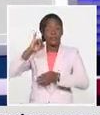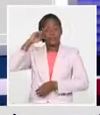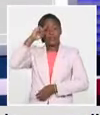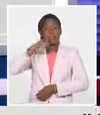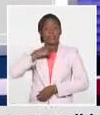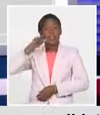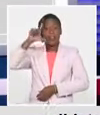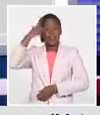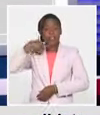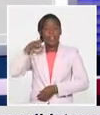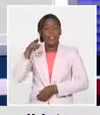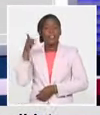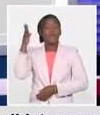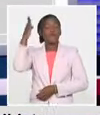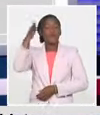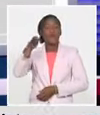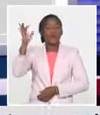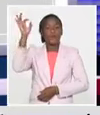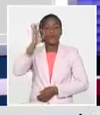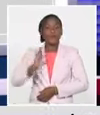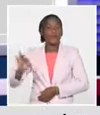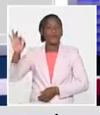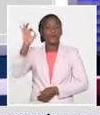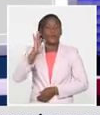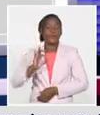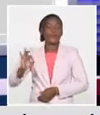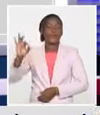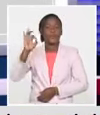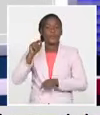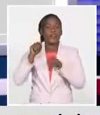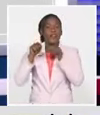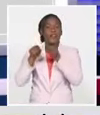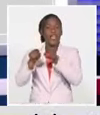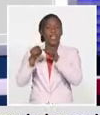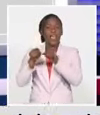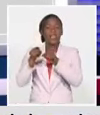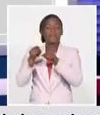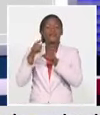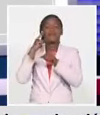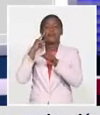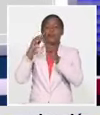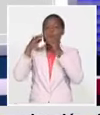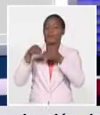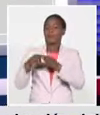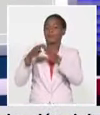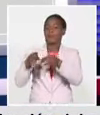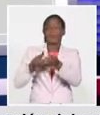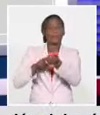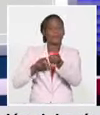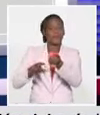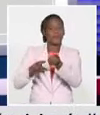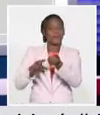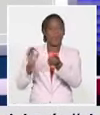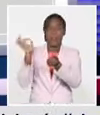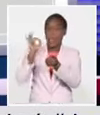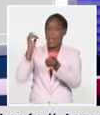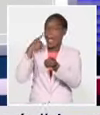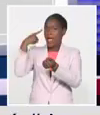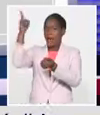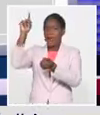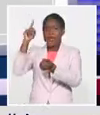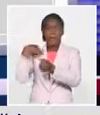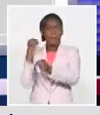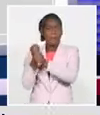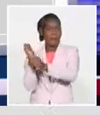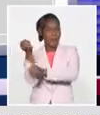se ha ido al oriente del país. Está exactamente en la provincia de Granma, nada que ver con la pelota. Felicitamos al equipo